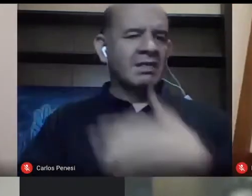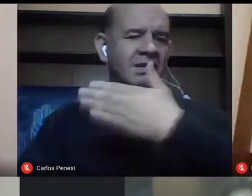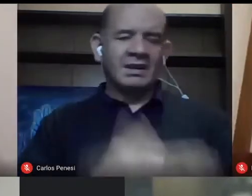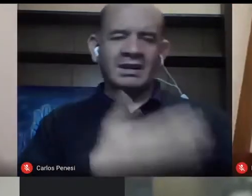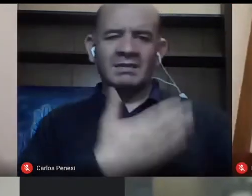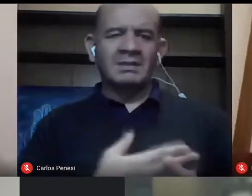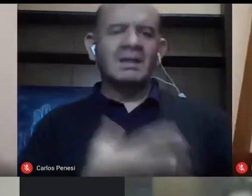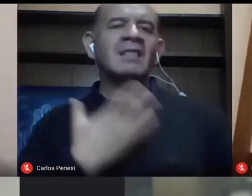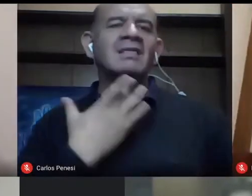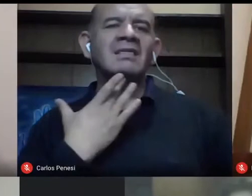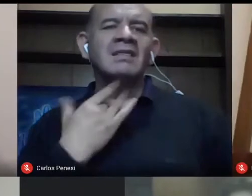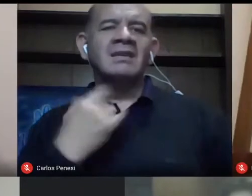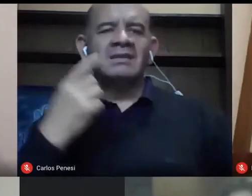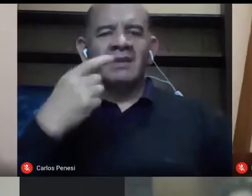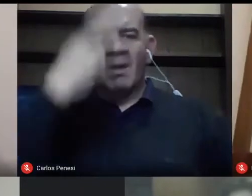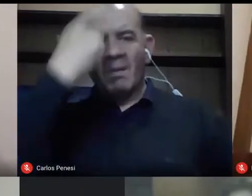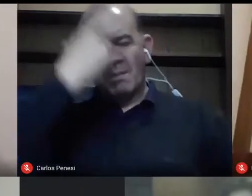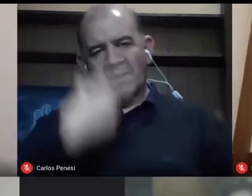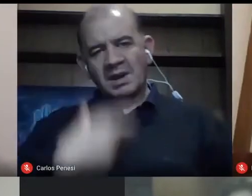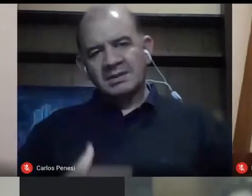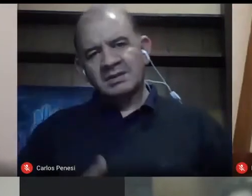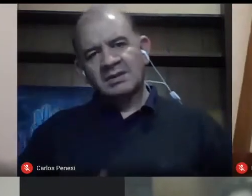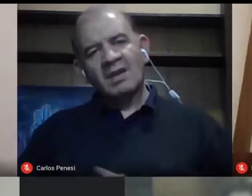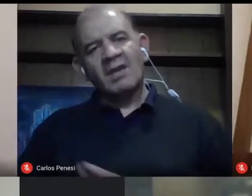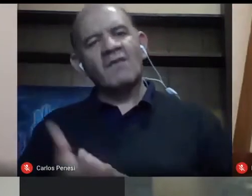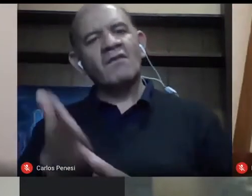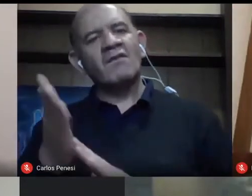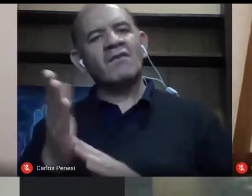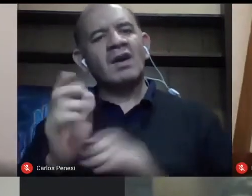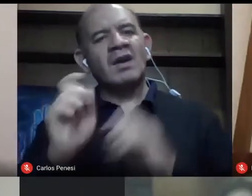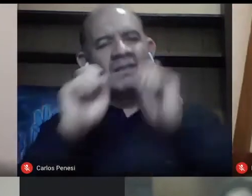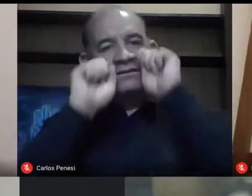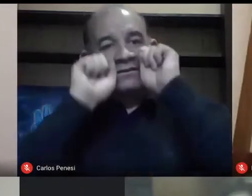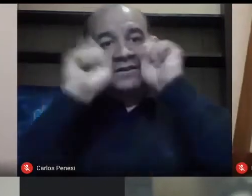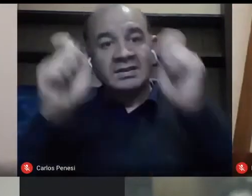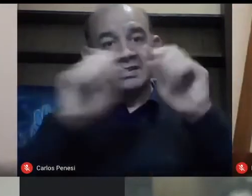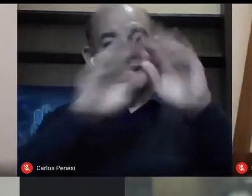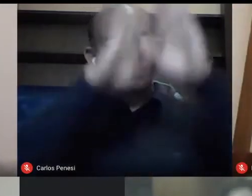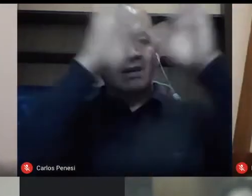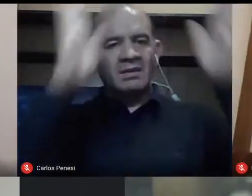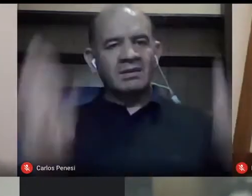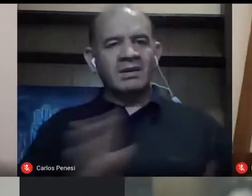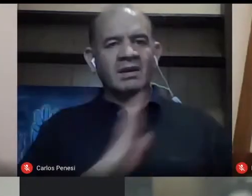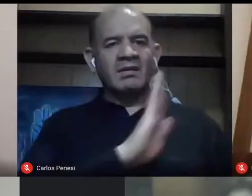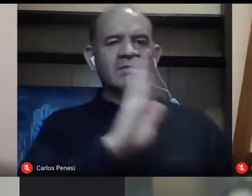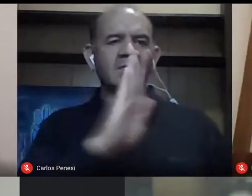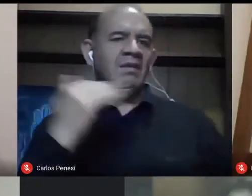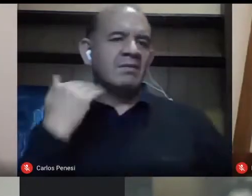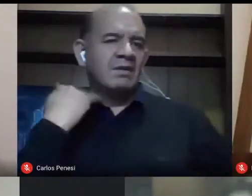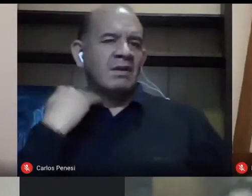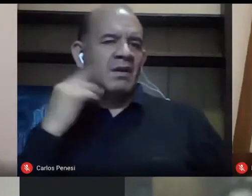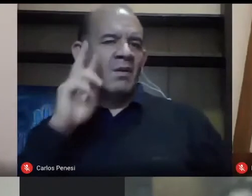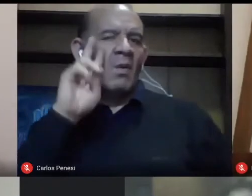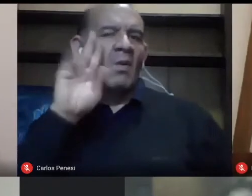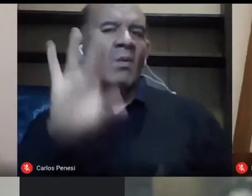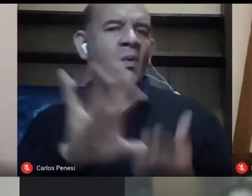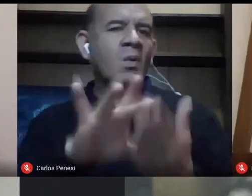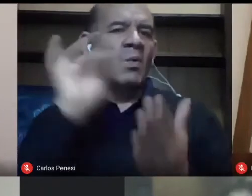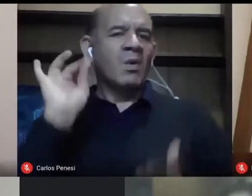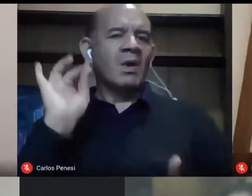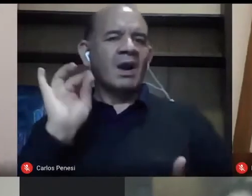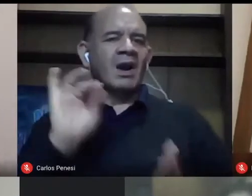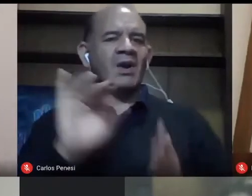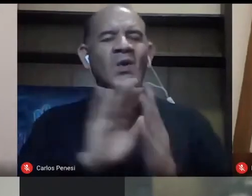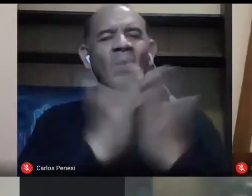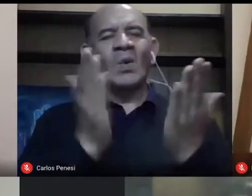deseo personal que lo lleva a la Biblioteca Nacional, sea en el edificio de Las Heras